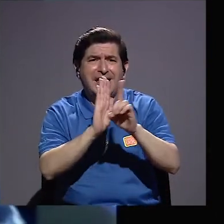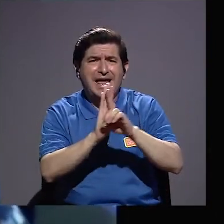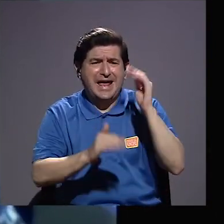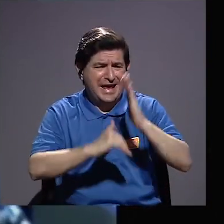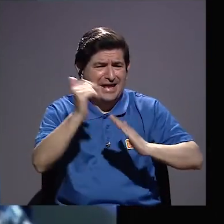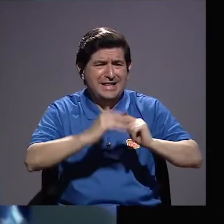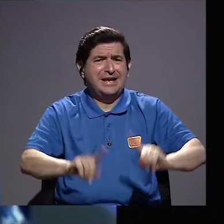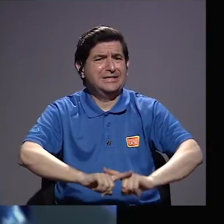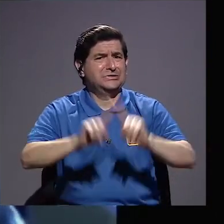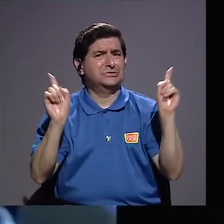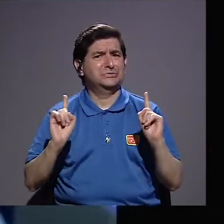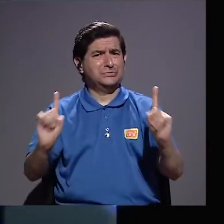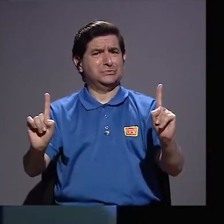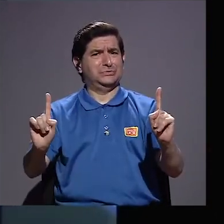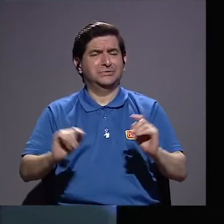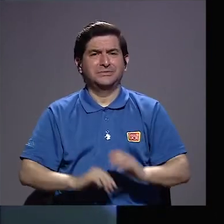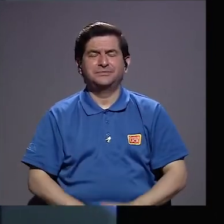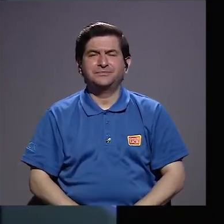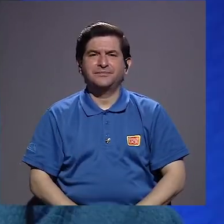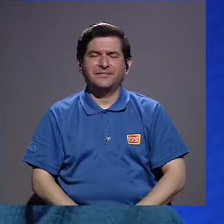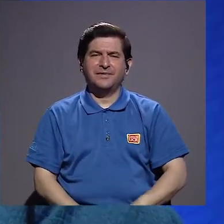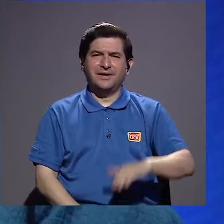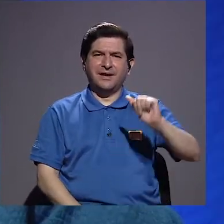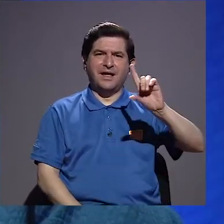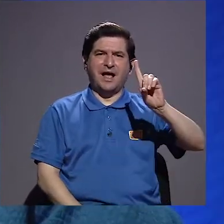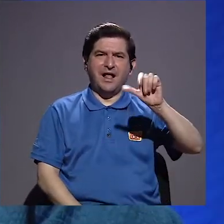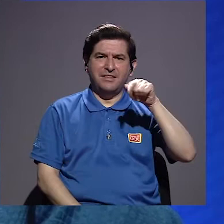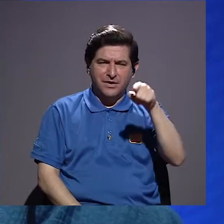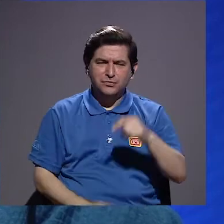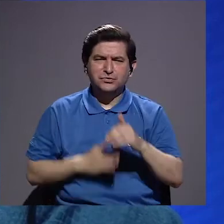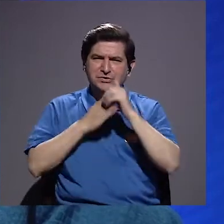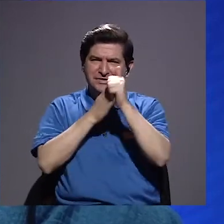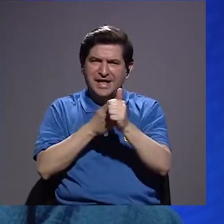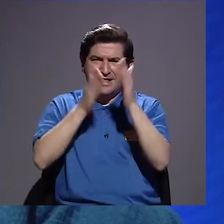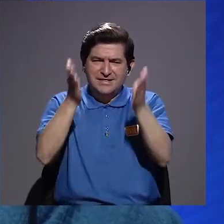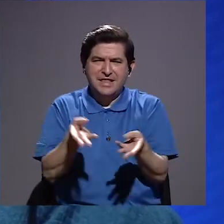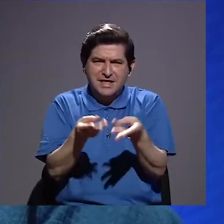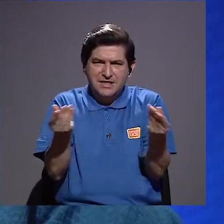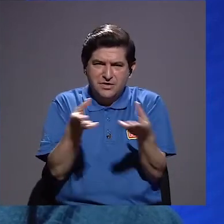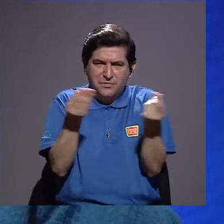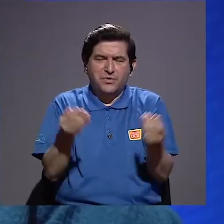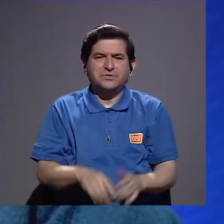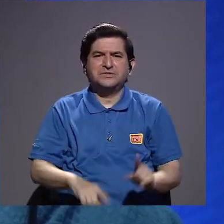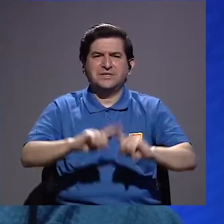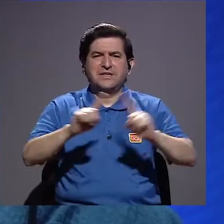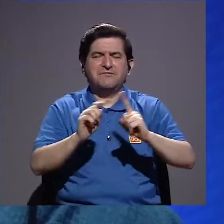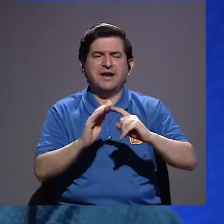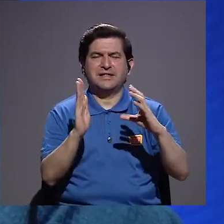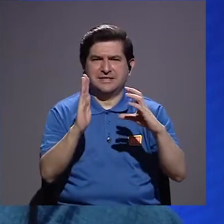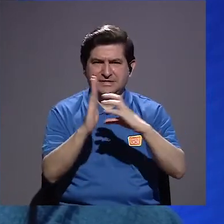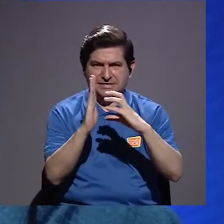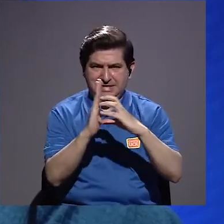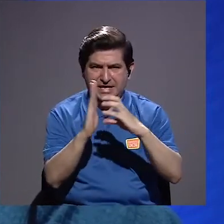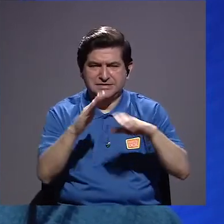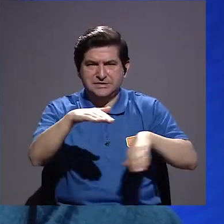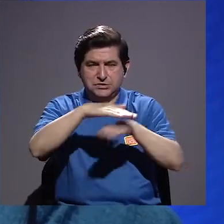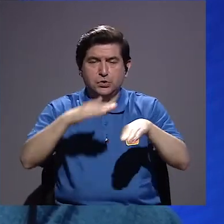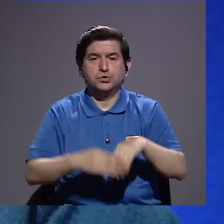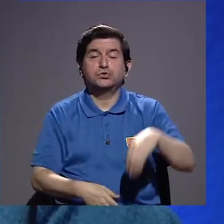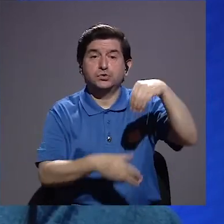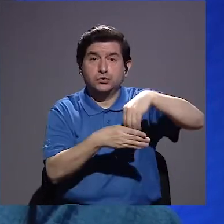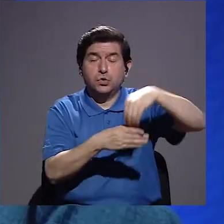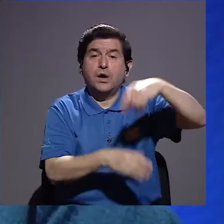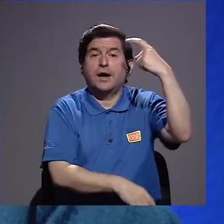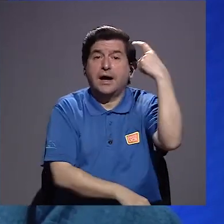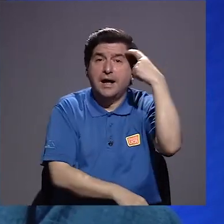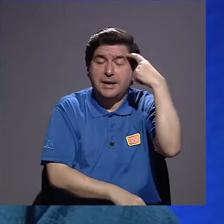El derecho que se construye es muy diferente. Claro, doña Alda, usted también ha sido pionera en la producción de algunos textos